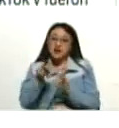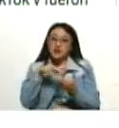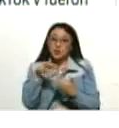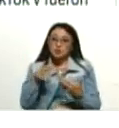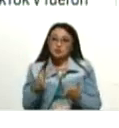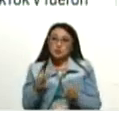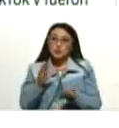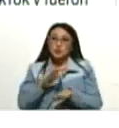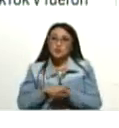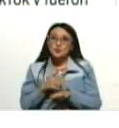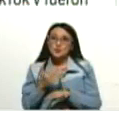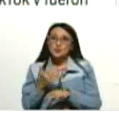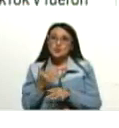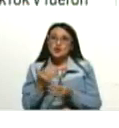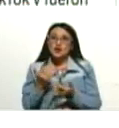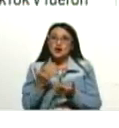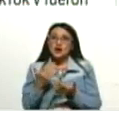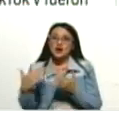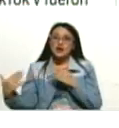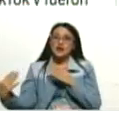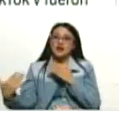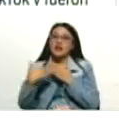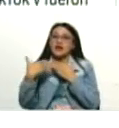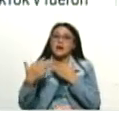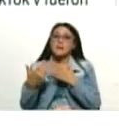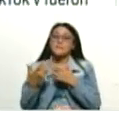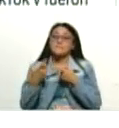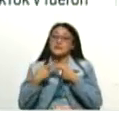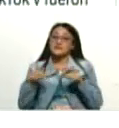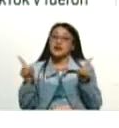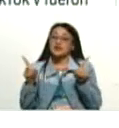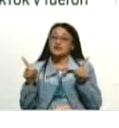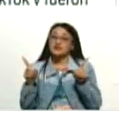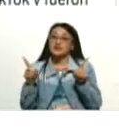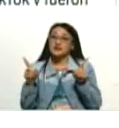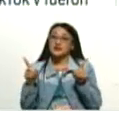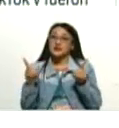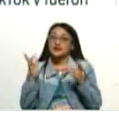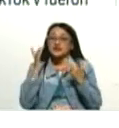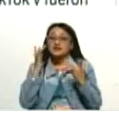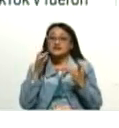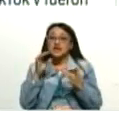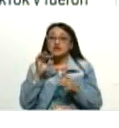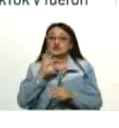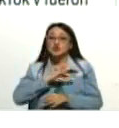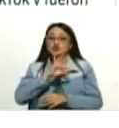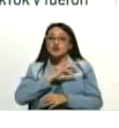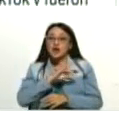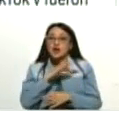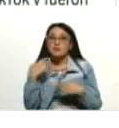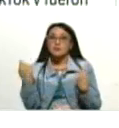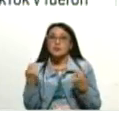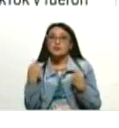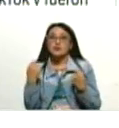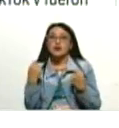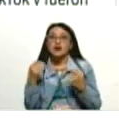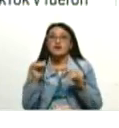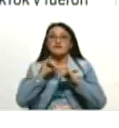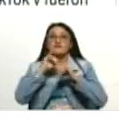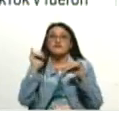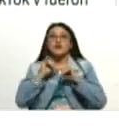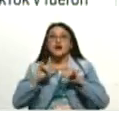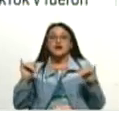debe a una amenaza superior la inteligencia social y popular feliz